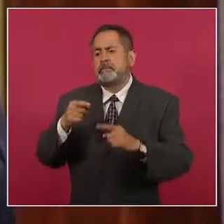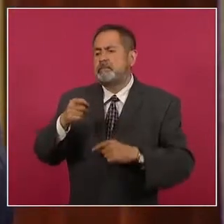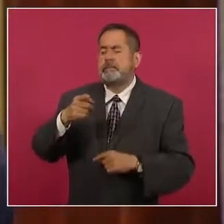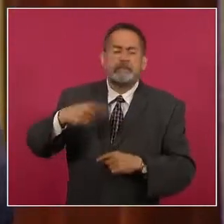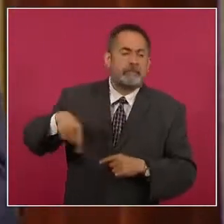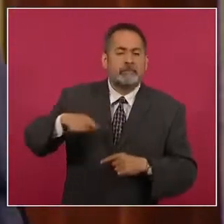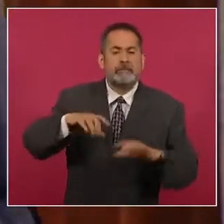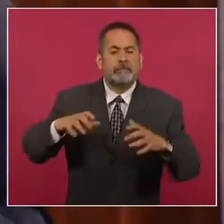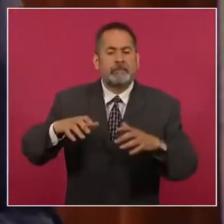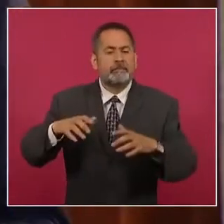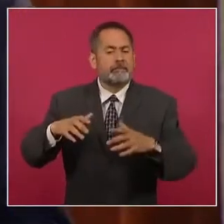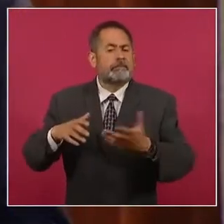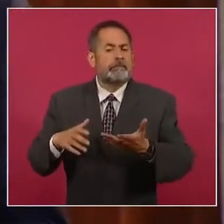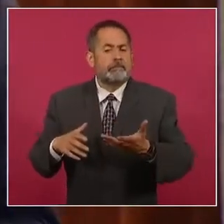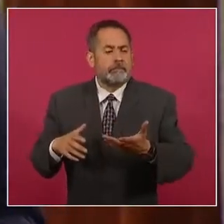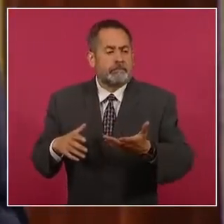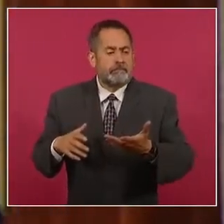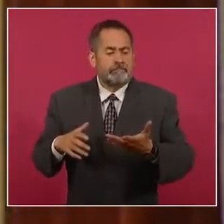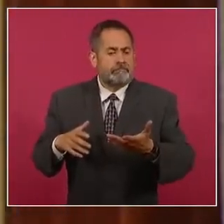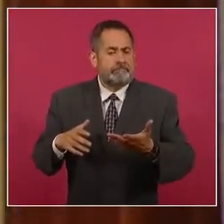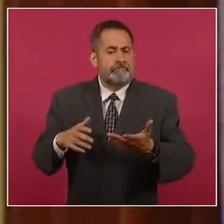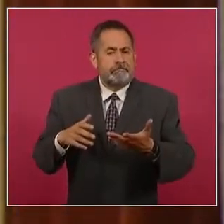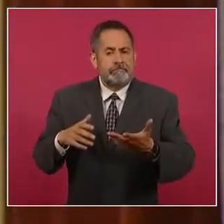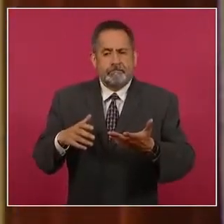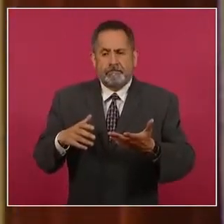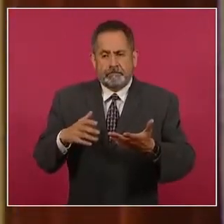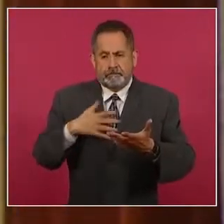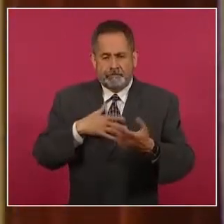ellos, nuestros adversarios,